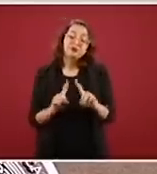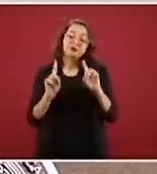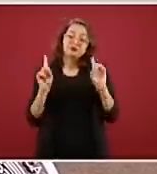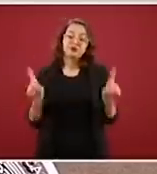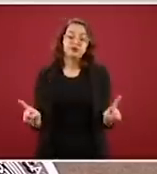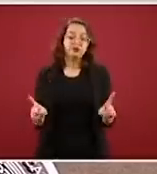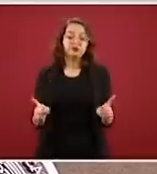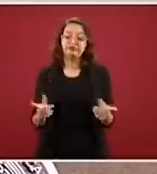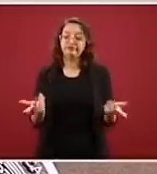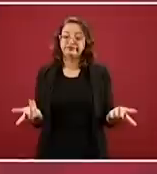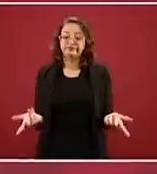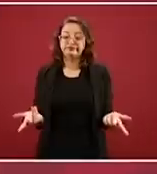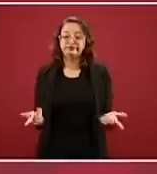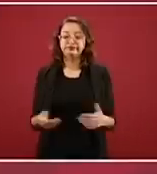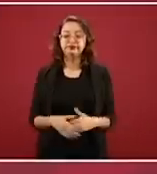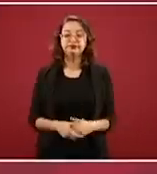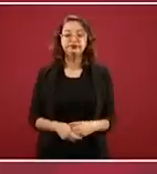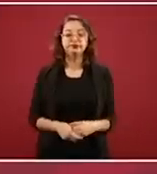donde no es así,